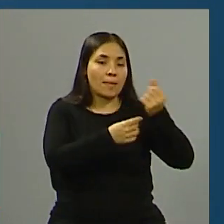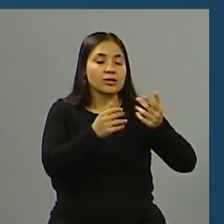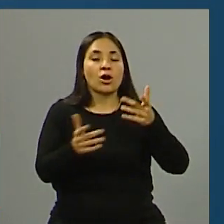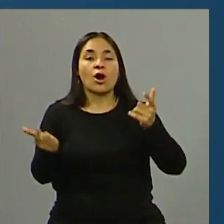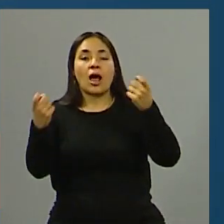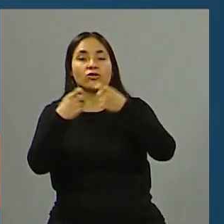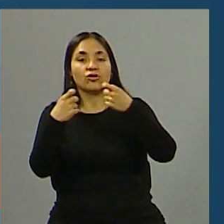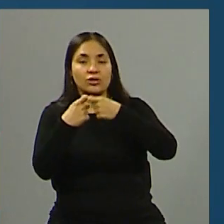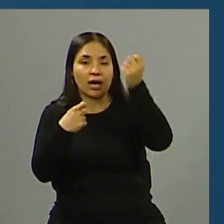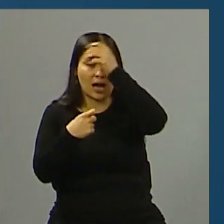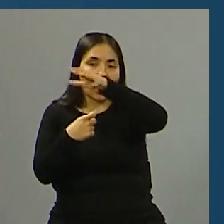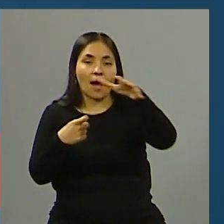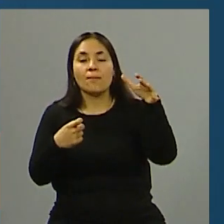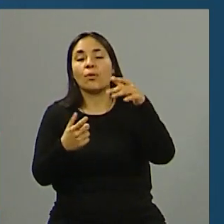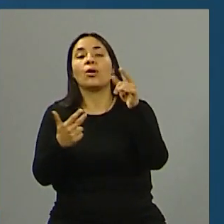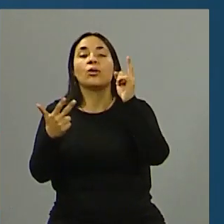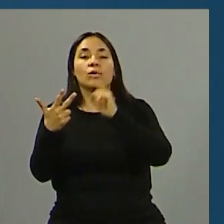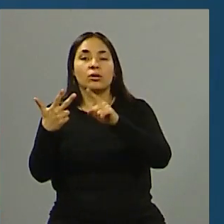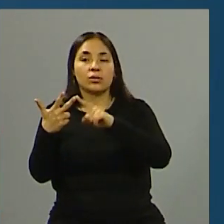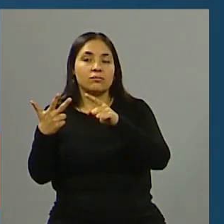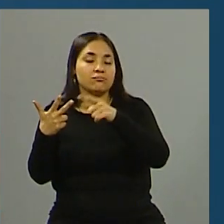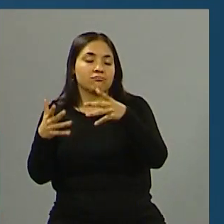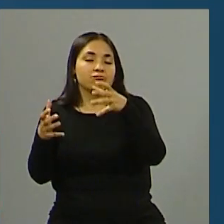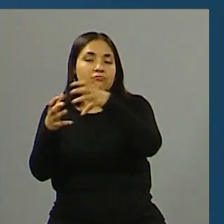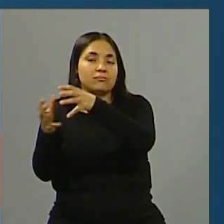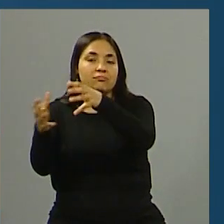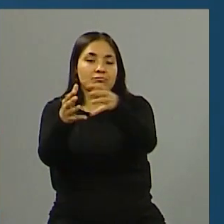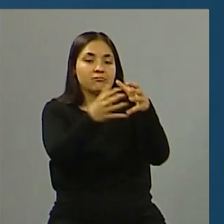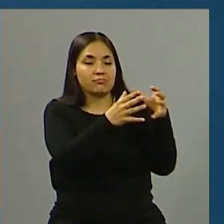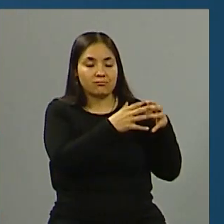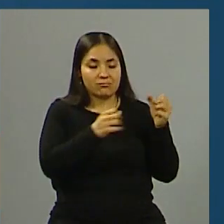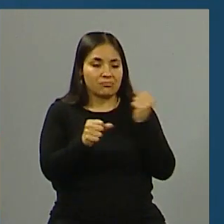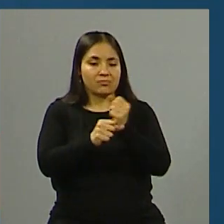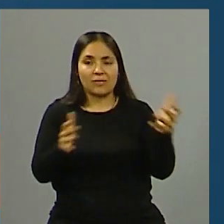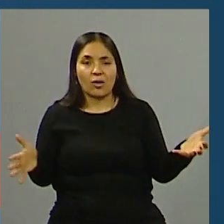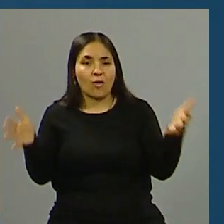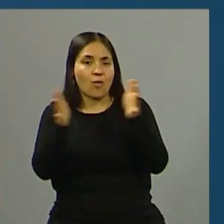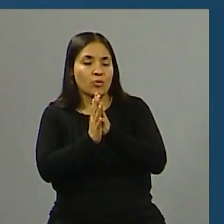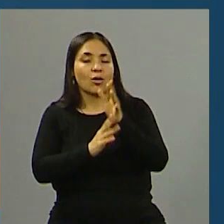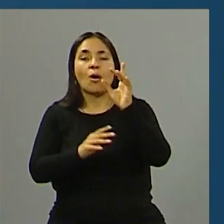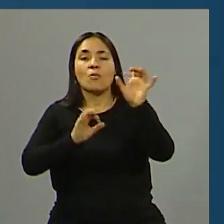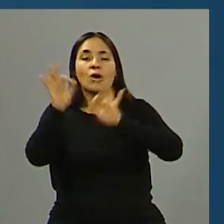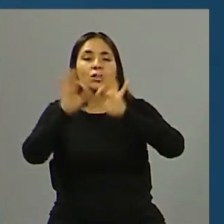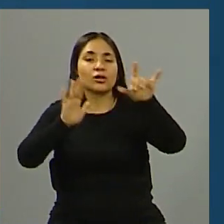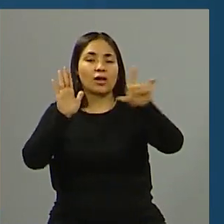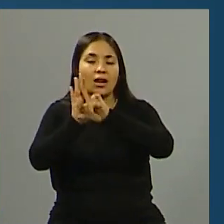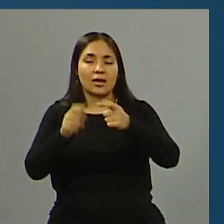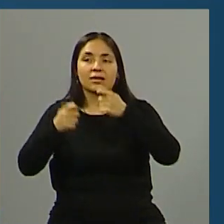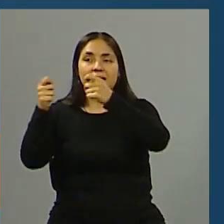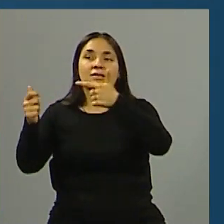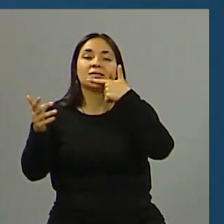con Coninagro, inclusive con Coninagro elaboramos un proyecto de ley que está en tratamiento del